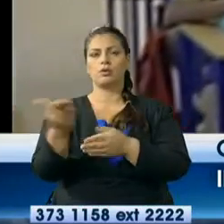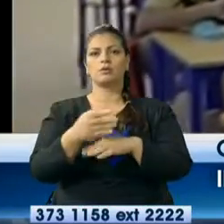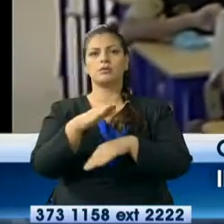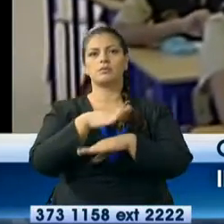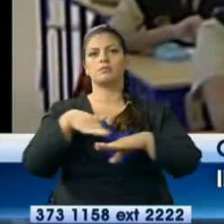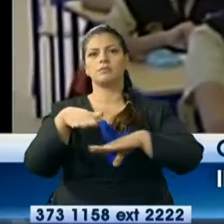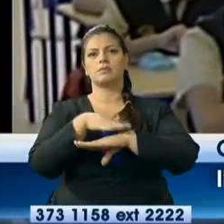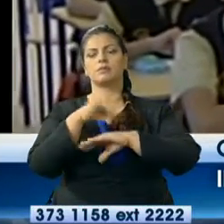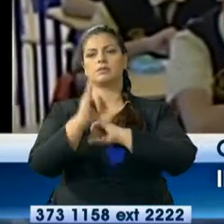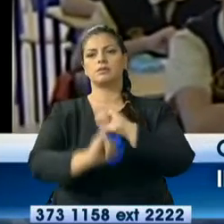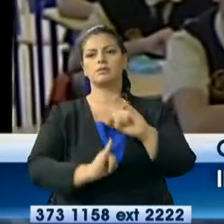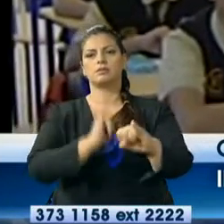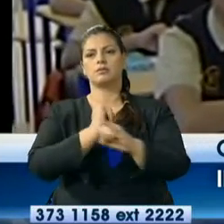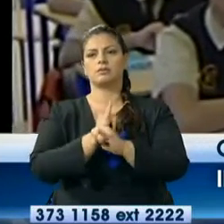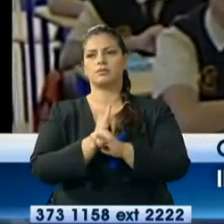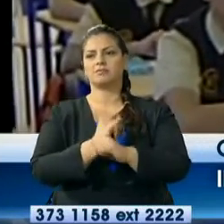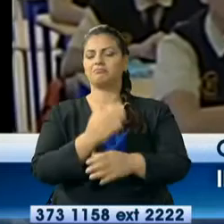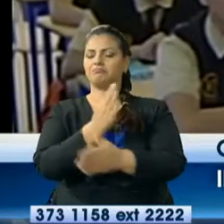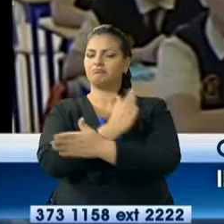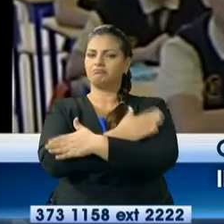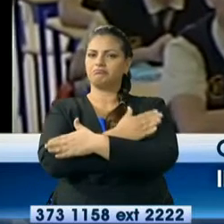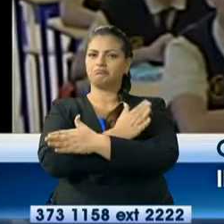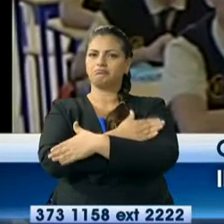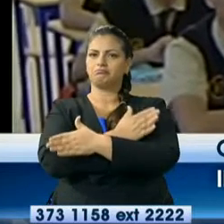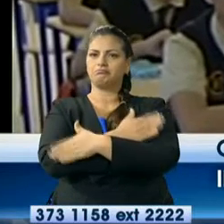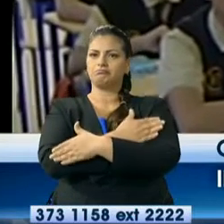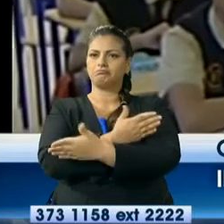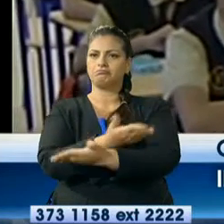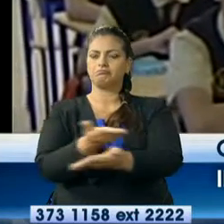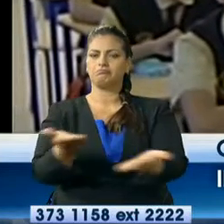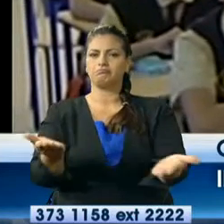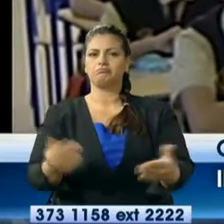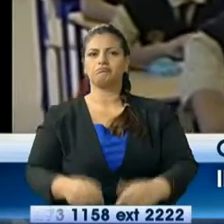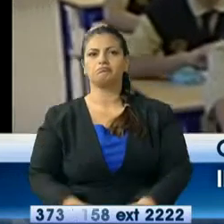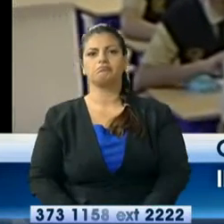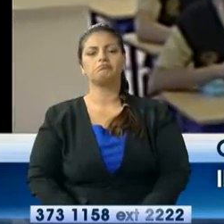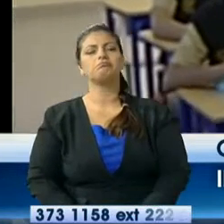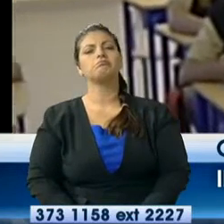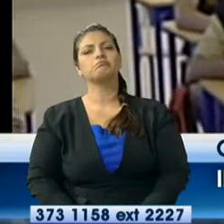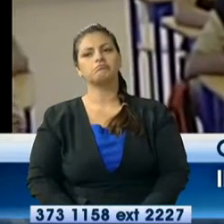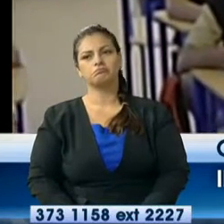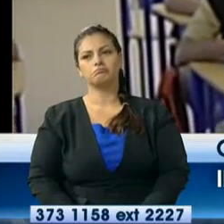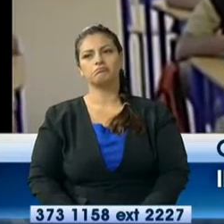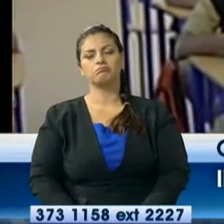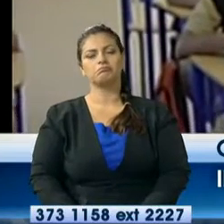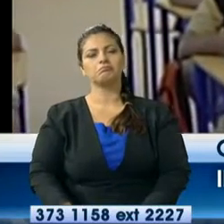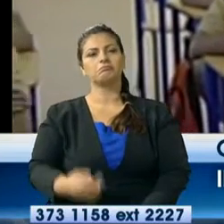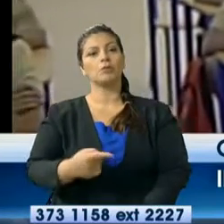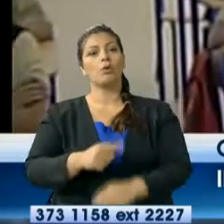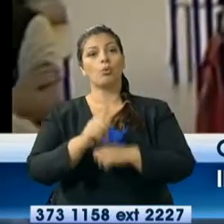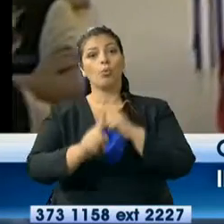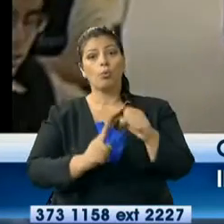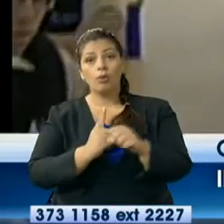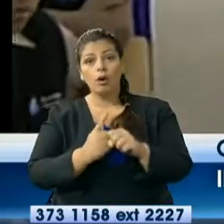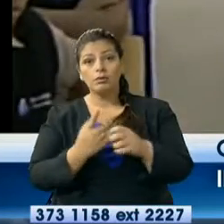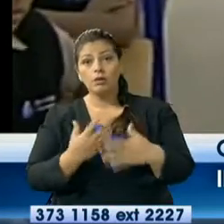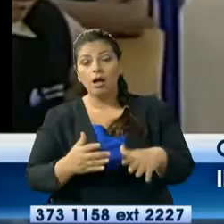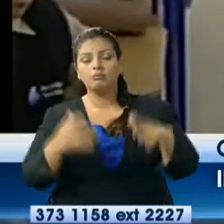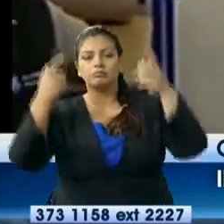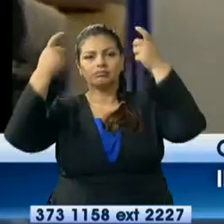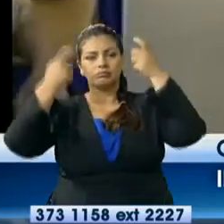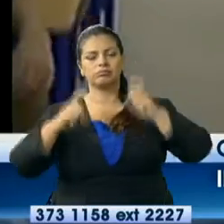que el día de hoy ya empiezan. Y ellos también se perfilan para ya dejar el colegio, incluso ya están en la última